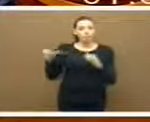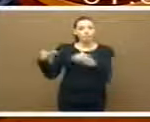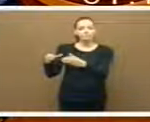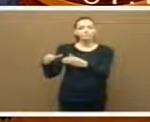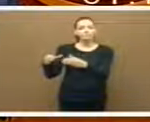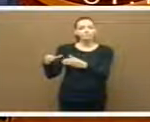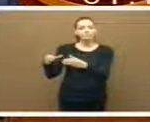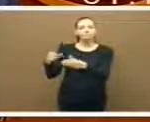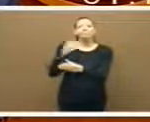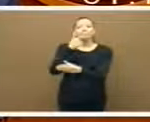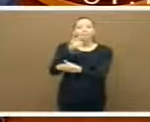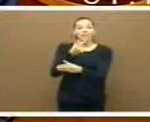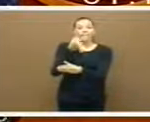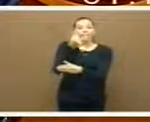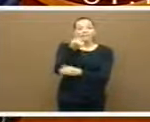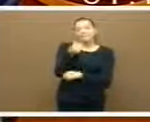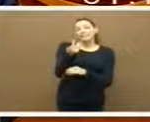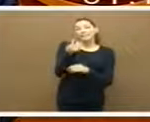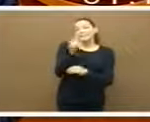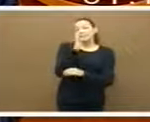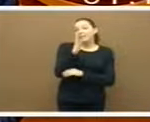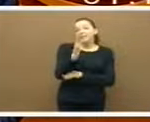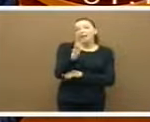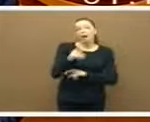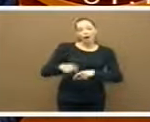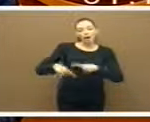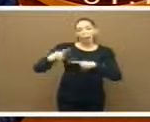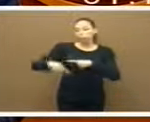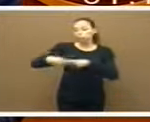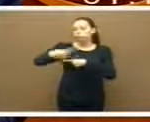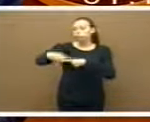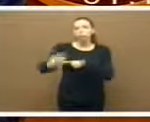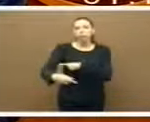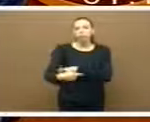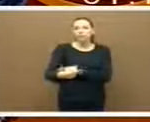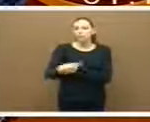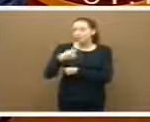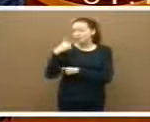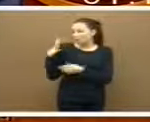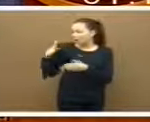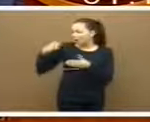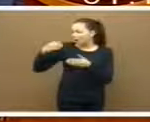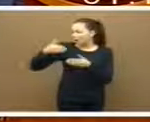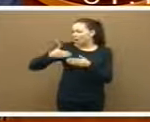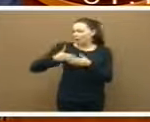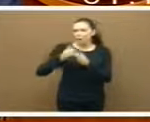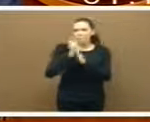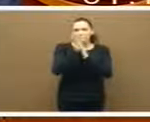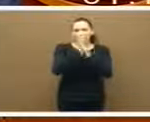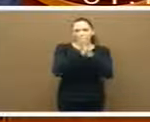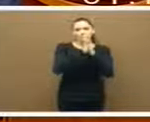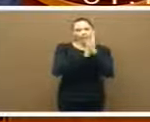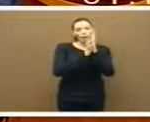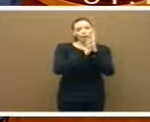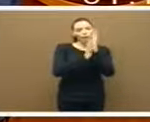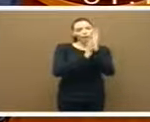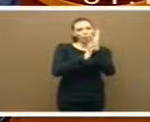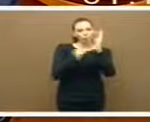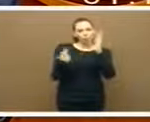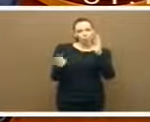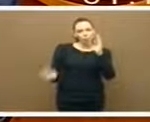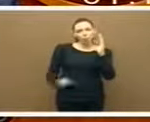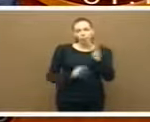decirle que las transferencias corrientes han ido disminuyendo año tras año, presupuesto tras presupuesto, las transferencias